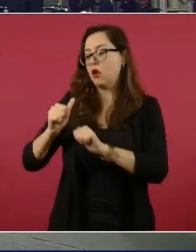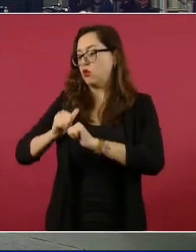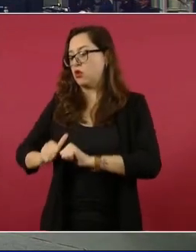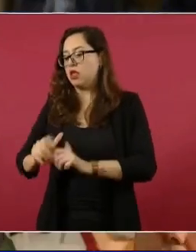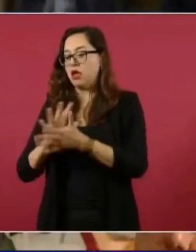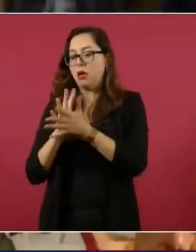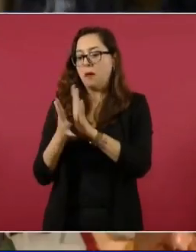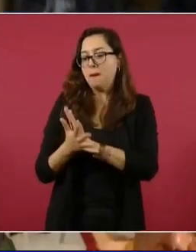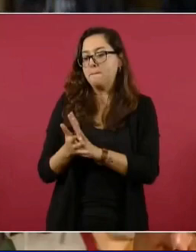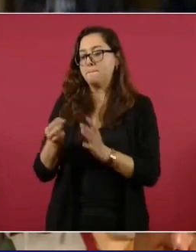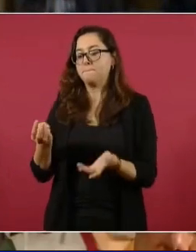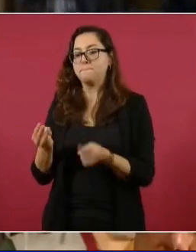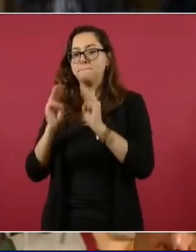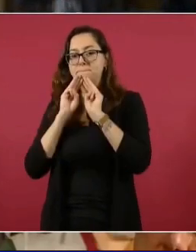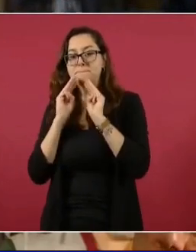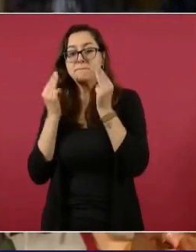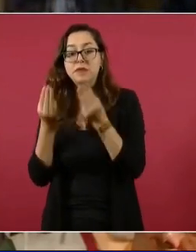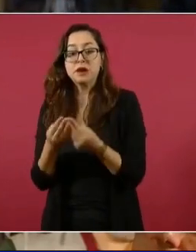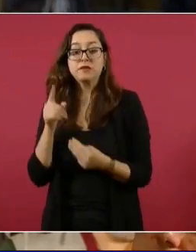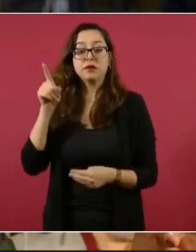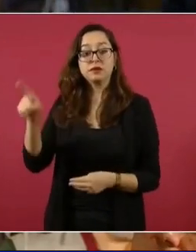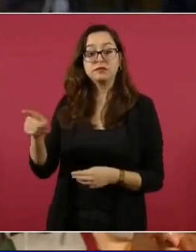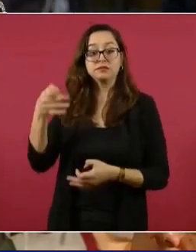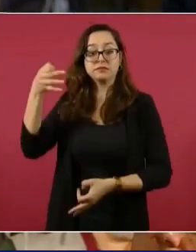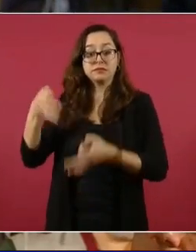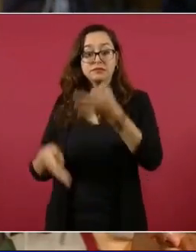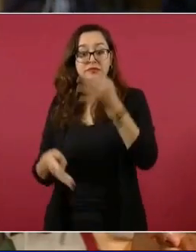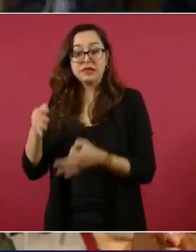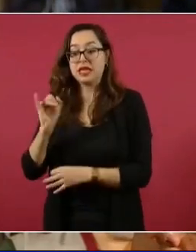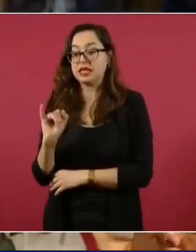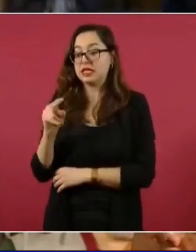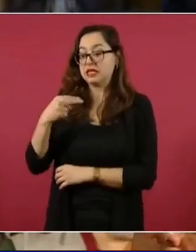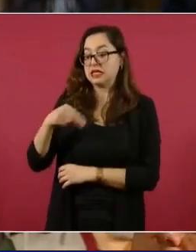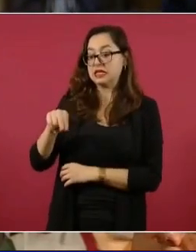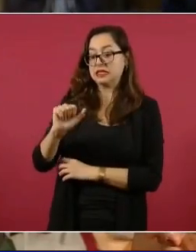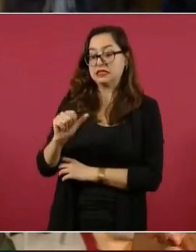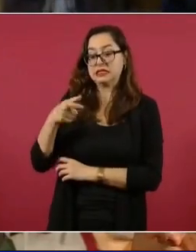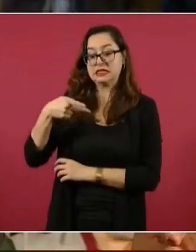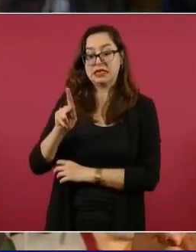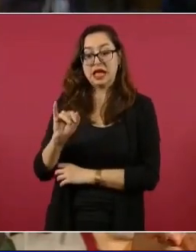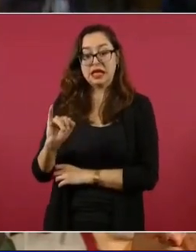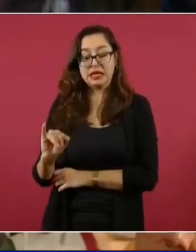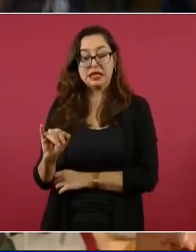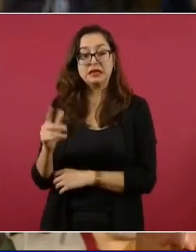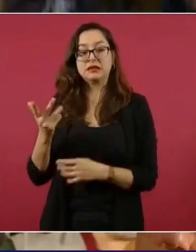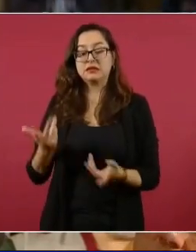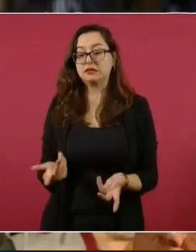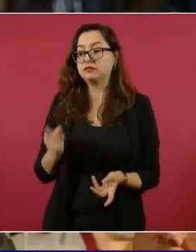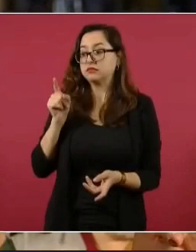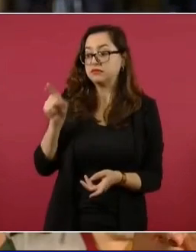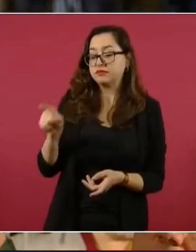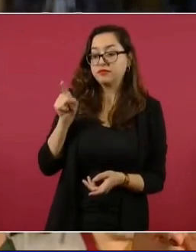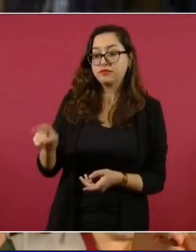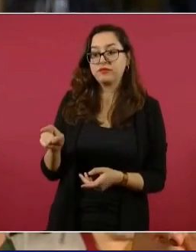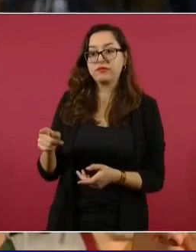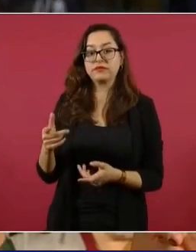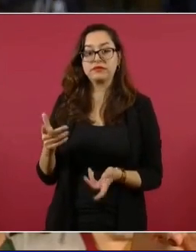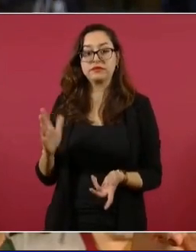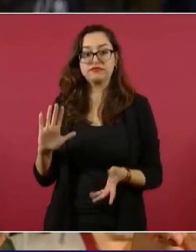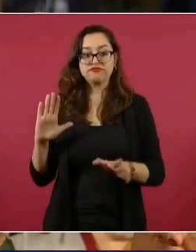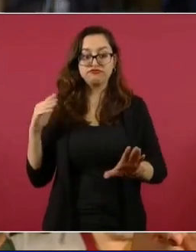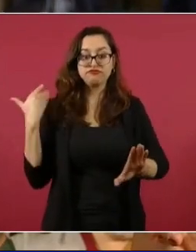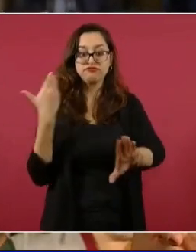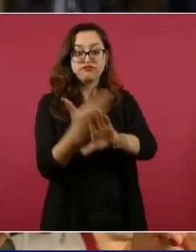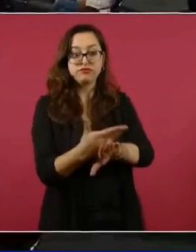del Estado, Iñaki Blanco, estaba en una campaña para encarcelar